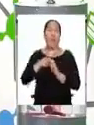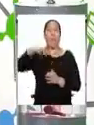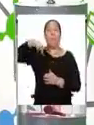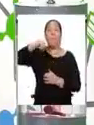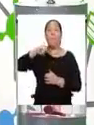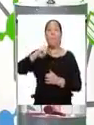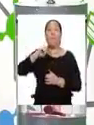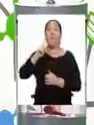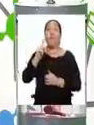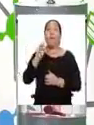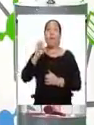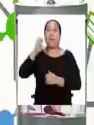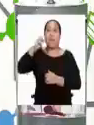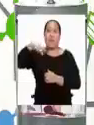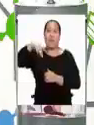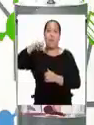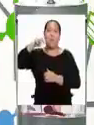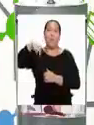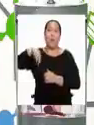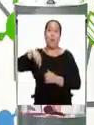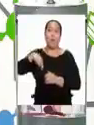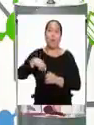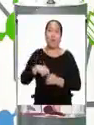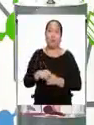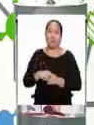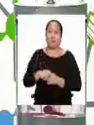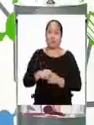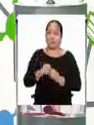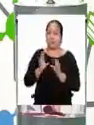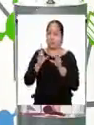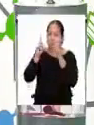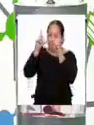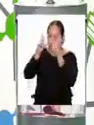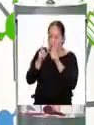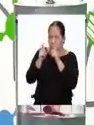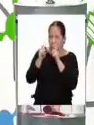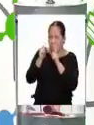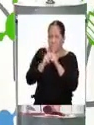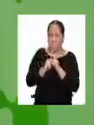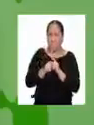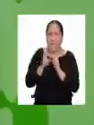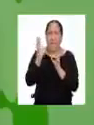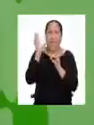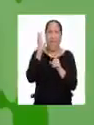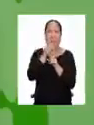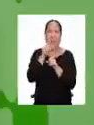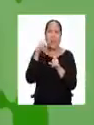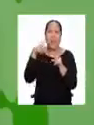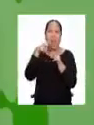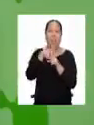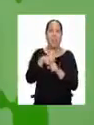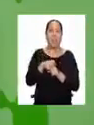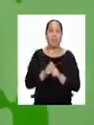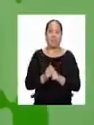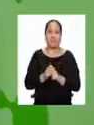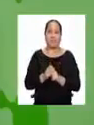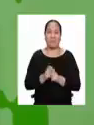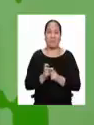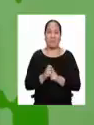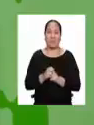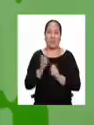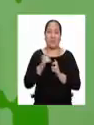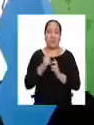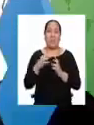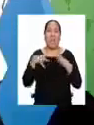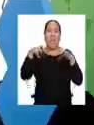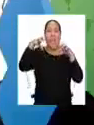encontrar un Pokémon bastante extraño dentro de tu pecera, así que déjame... ¡Uy, atrápalo! ¡Atrápalo! Ojalá sea Pikachu. Y... Bueno, contar que no es un zombie,